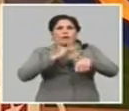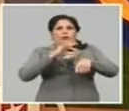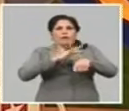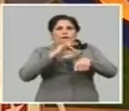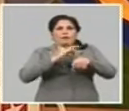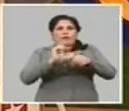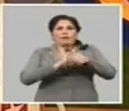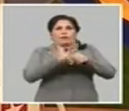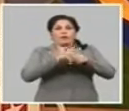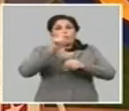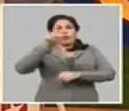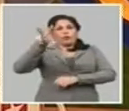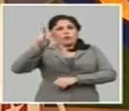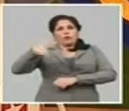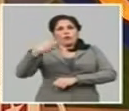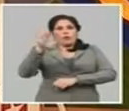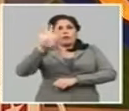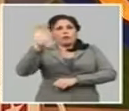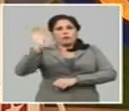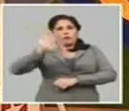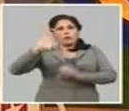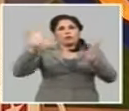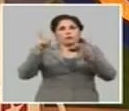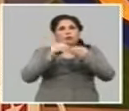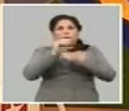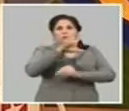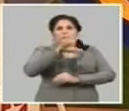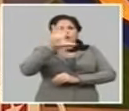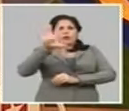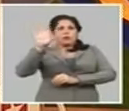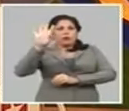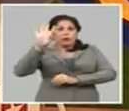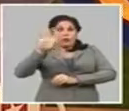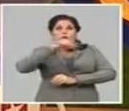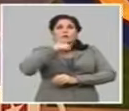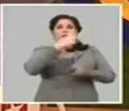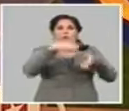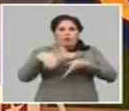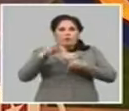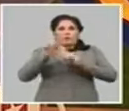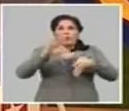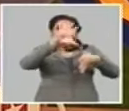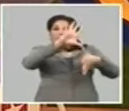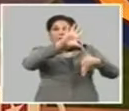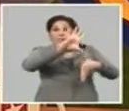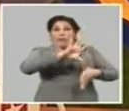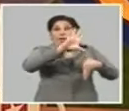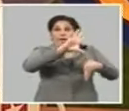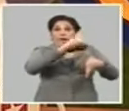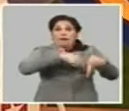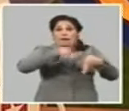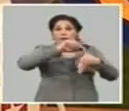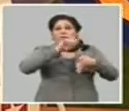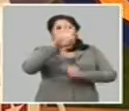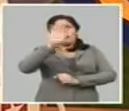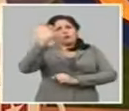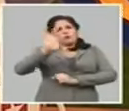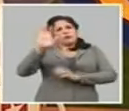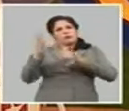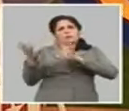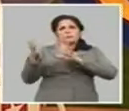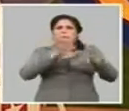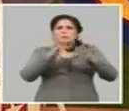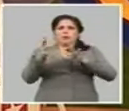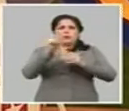12,4 por ciento del total con 554 fallecidos en la región de las américas está reportando reducción 4%